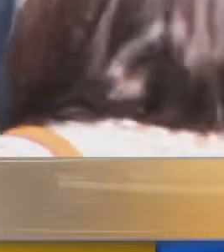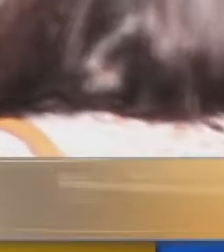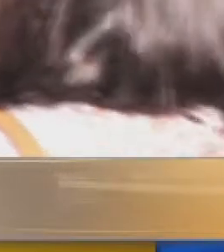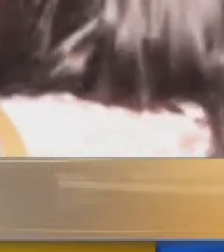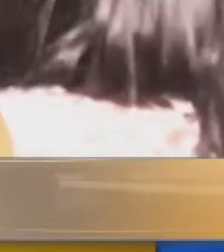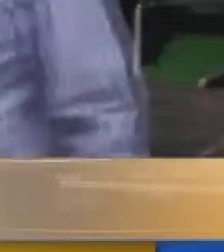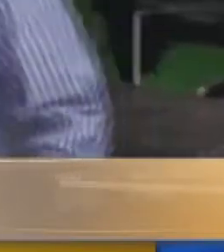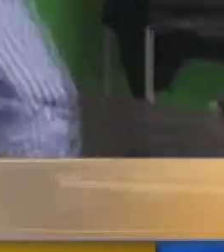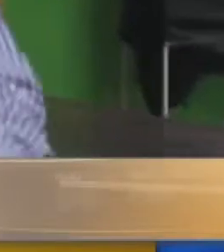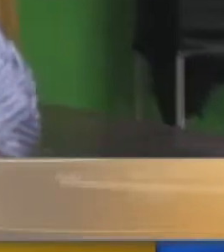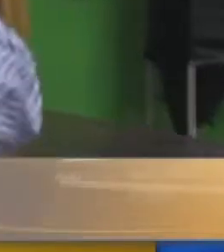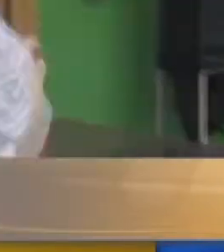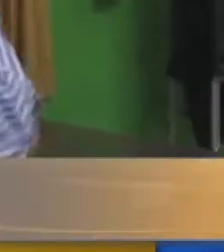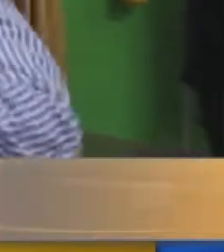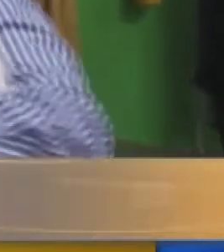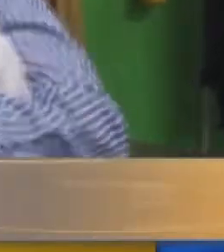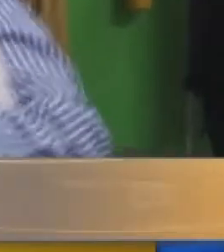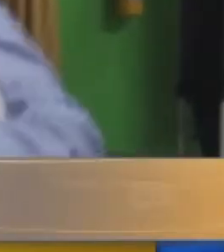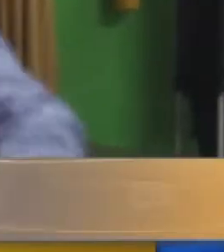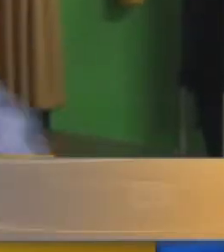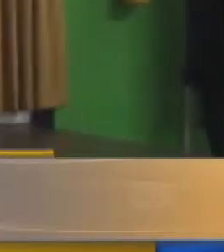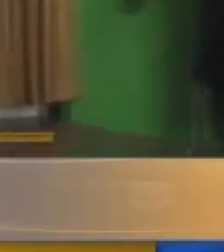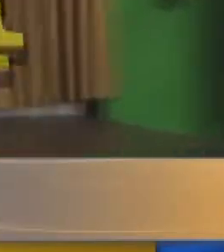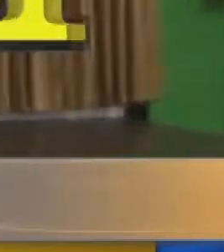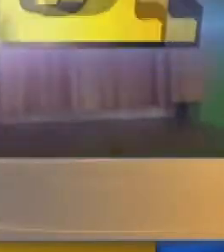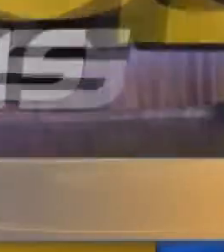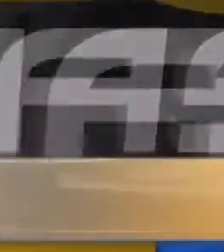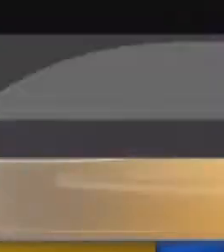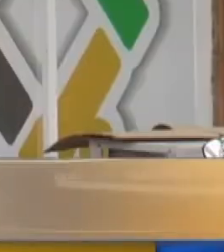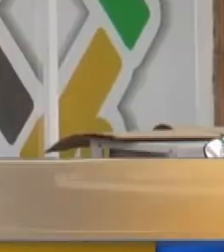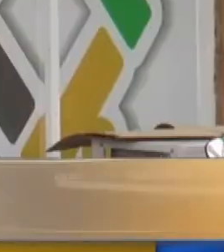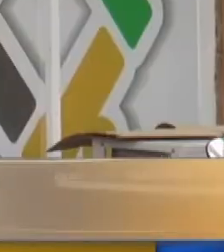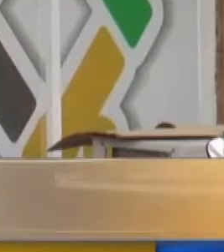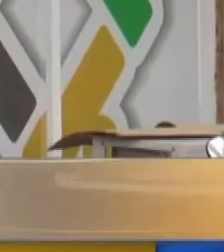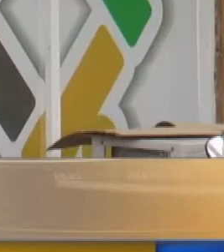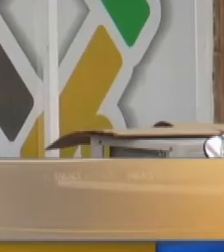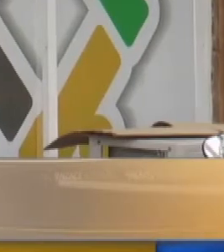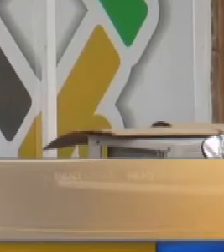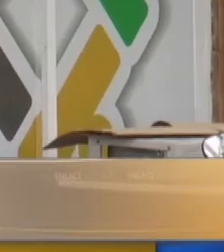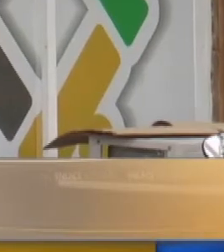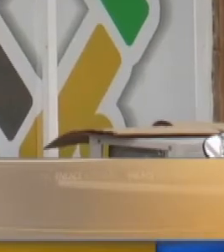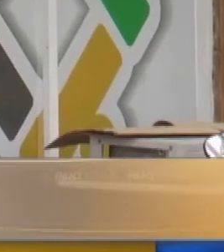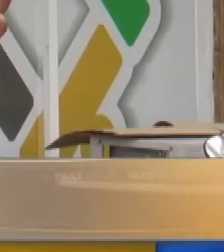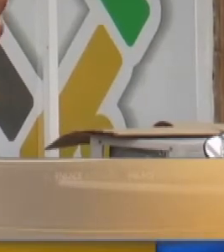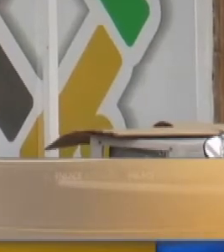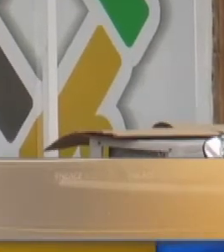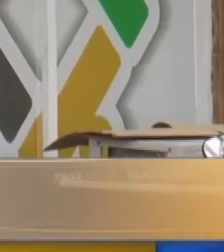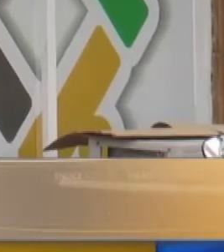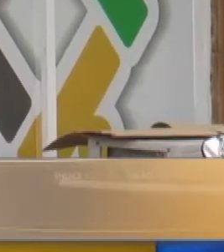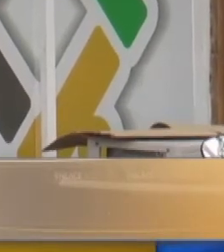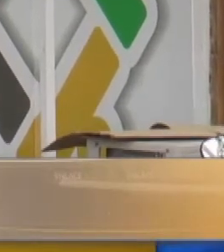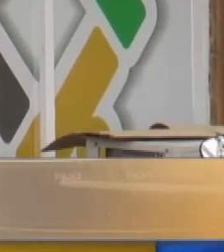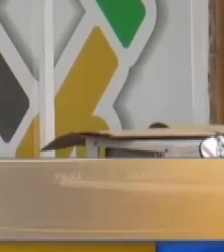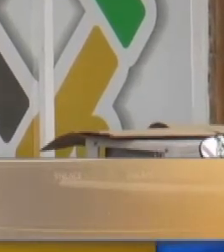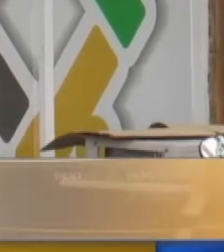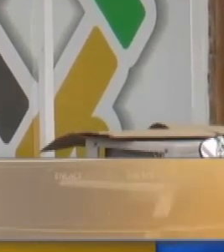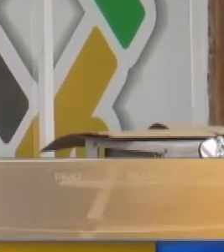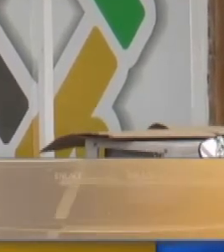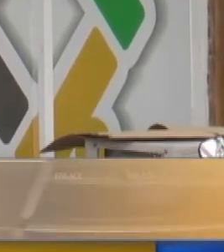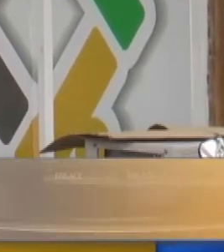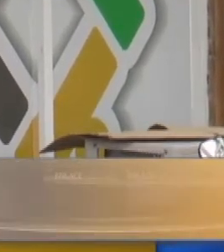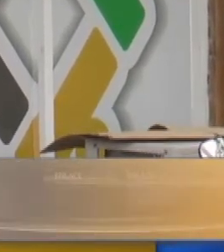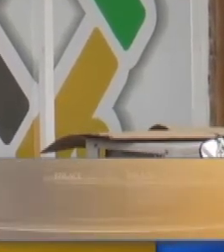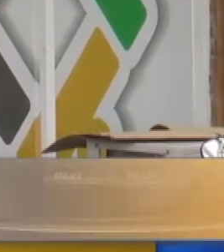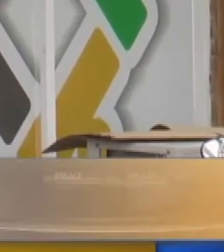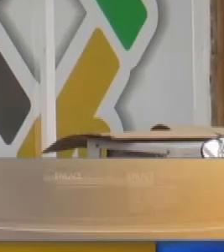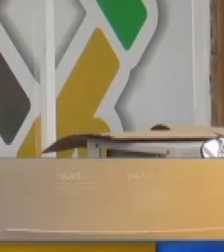concertaron en el corregimiento del centro. La estatal petrolera se retiró de la mesa de negociaciones. Aquí, frente al Parque Camilo Torres Restrepo, se encuentran las nuevas